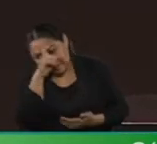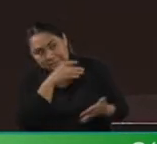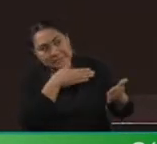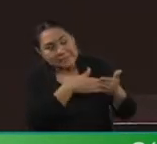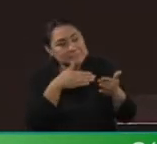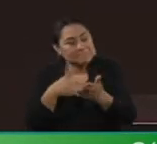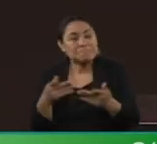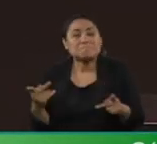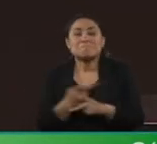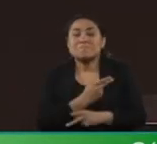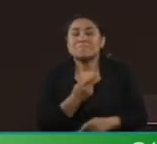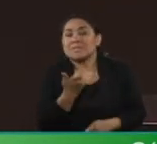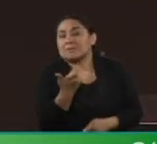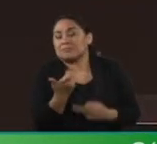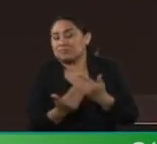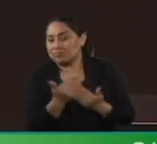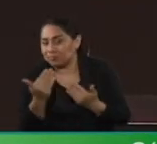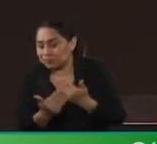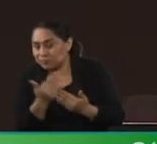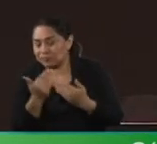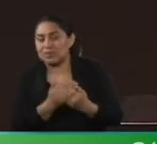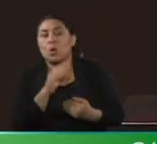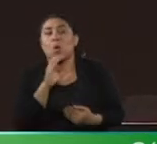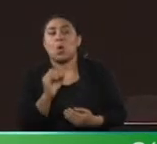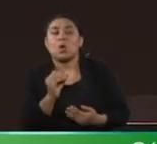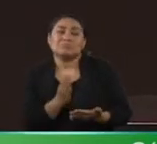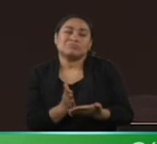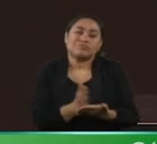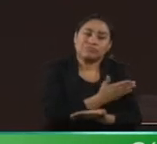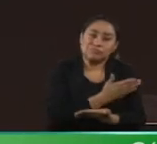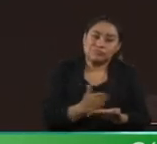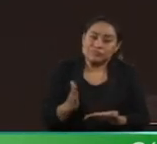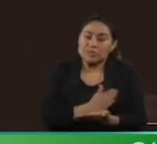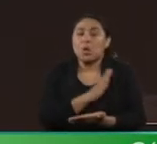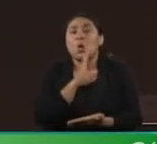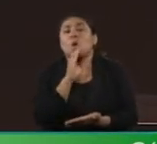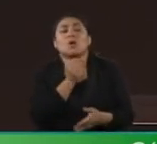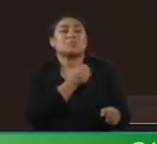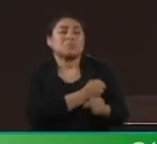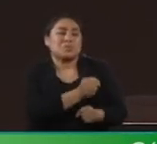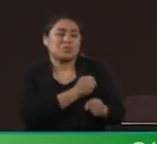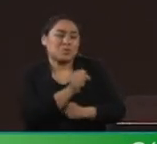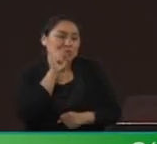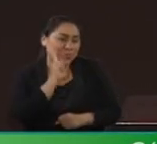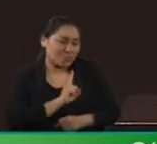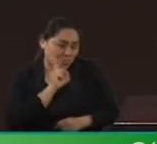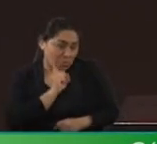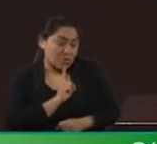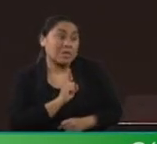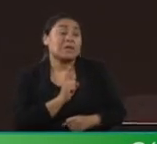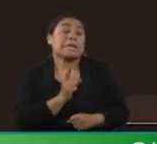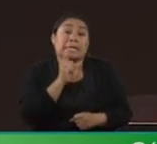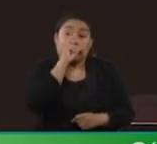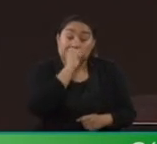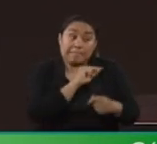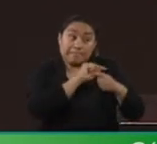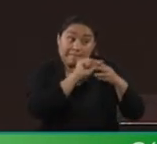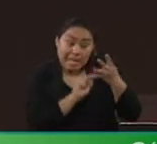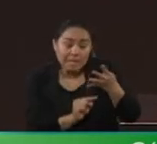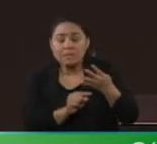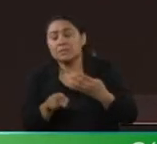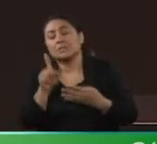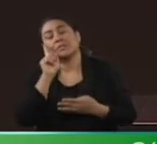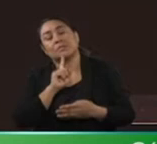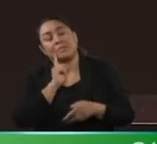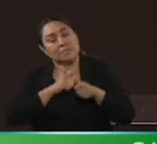la escasez de recursos económicos, la marginación social y la violencia de género. Por encima de estos obstáculos, ellas continúan